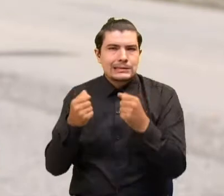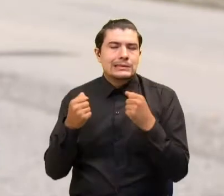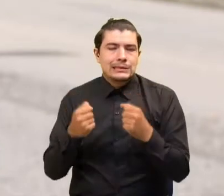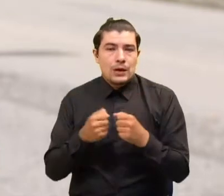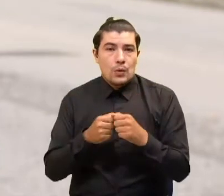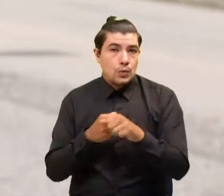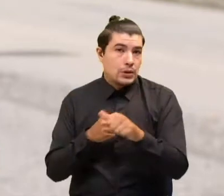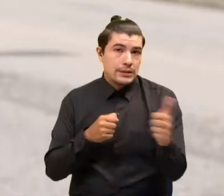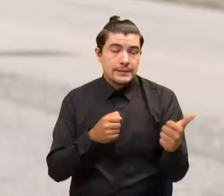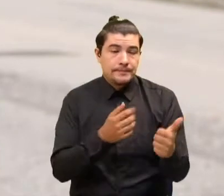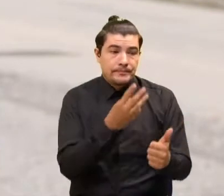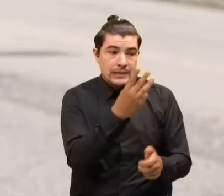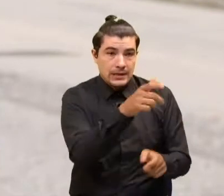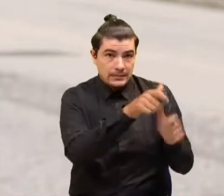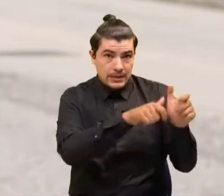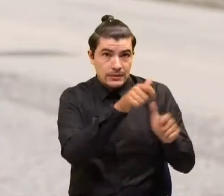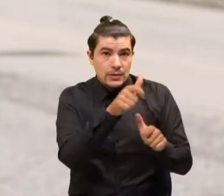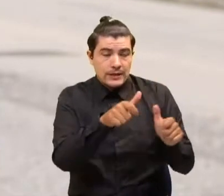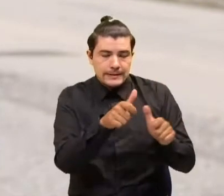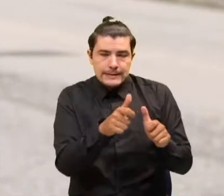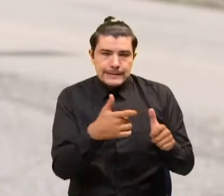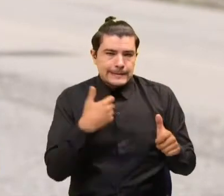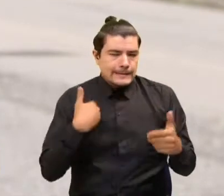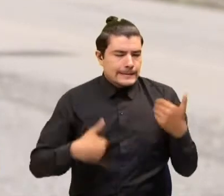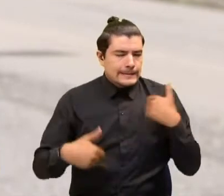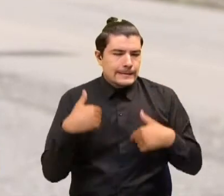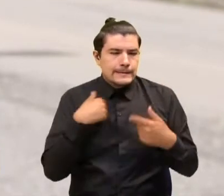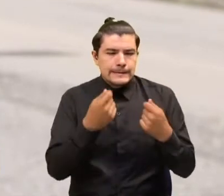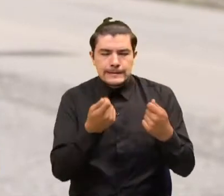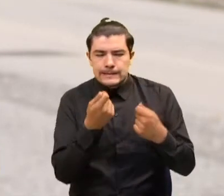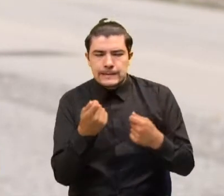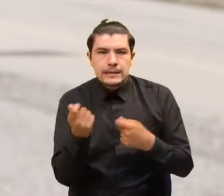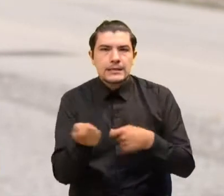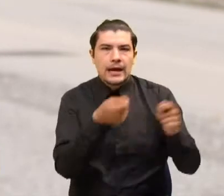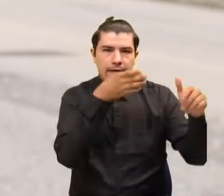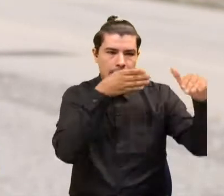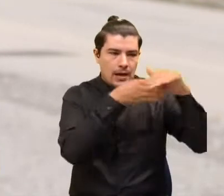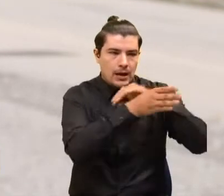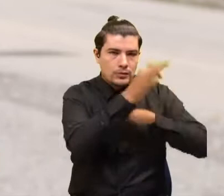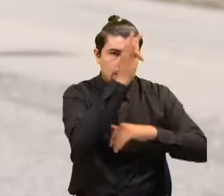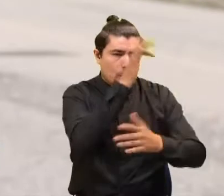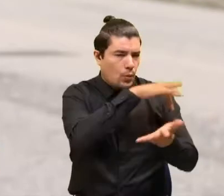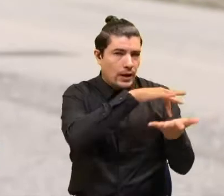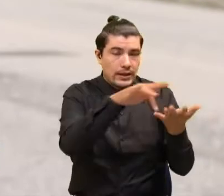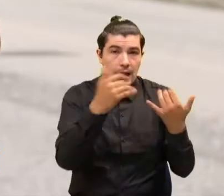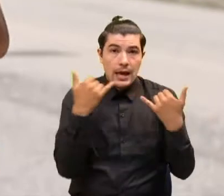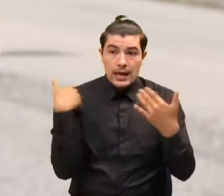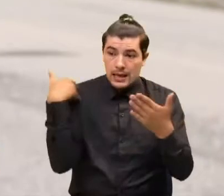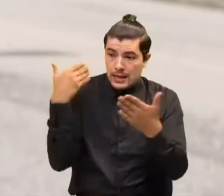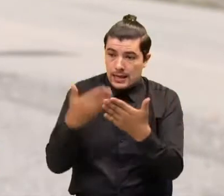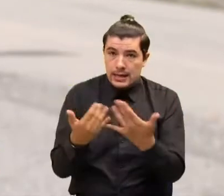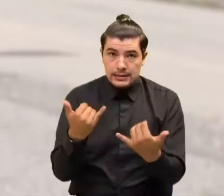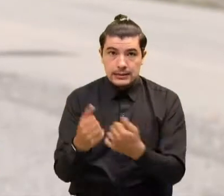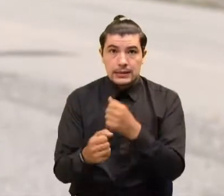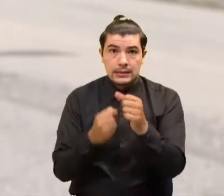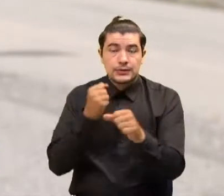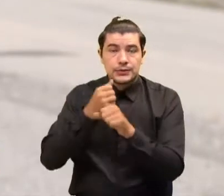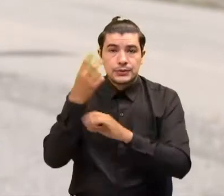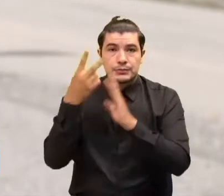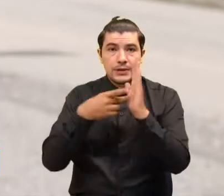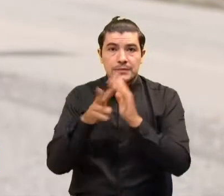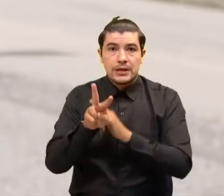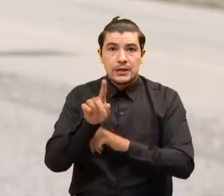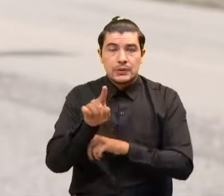otras tres personas se encuentran en un centro asistencial de esta ciudad y tenemos que decir que el reporte a lo que va a ocurrir este 2021 es